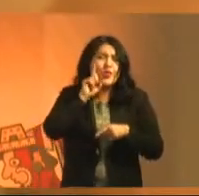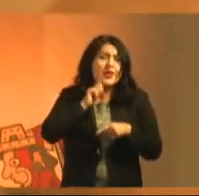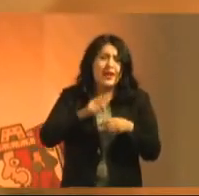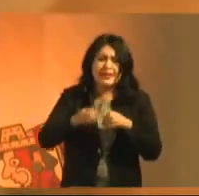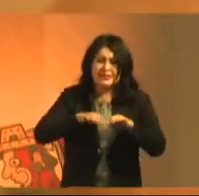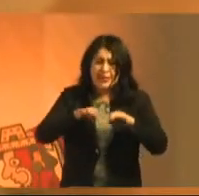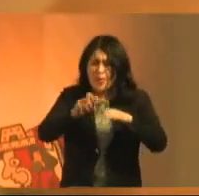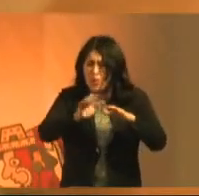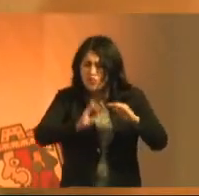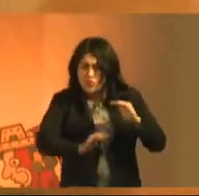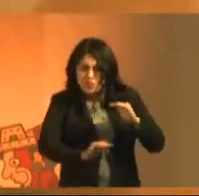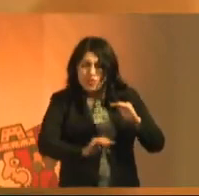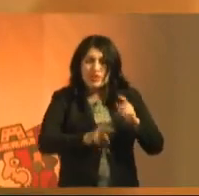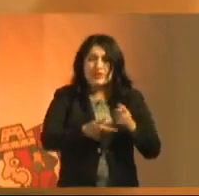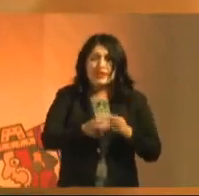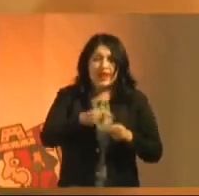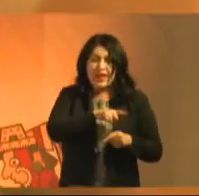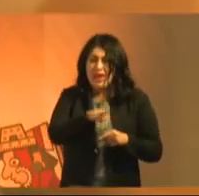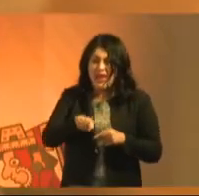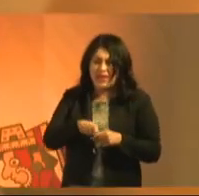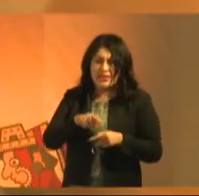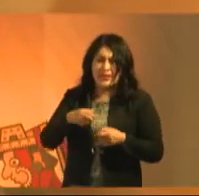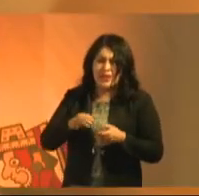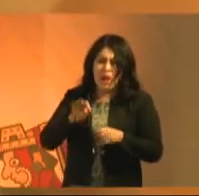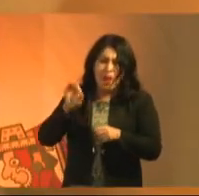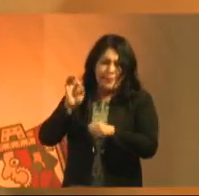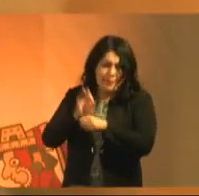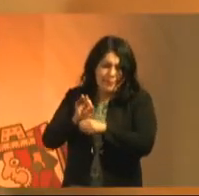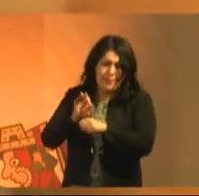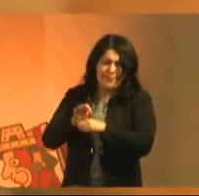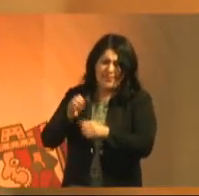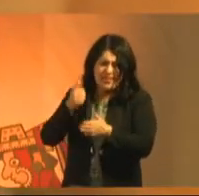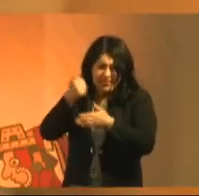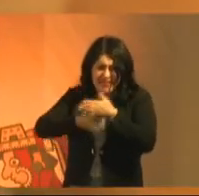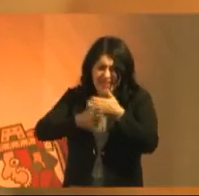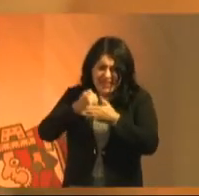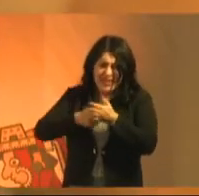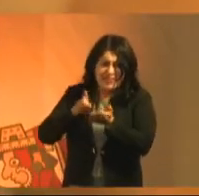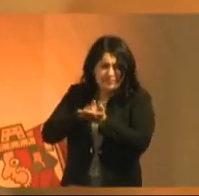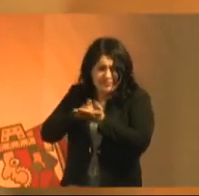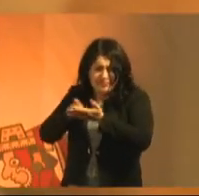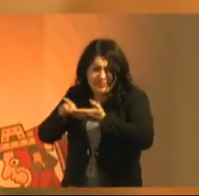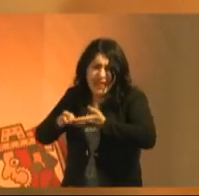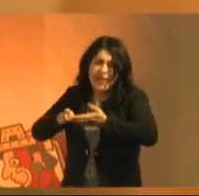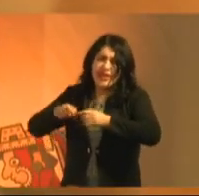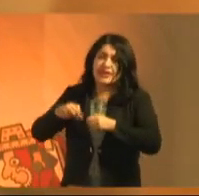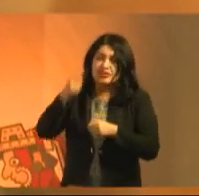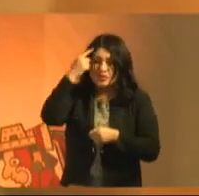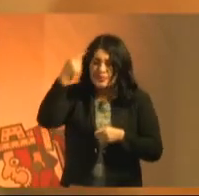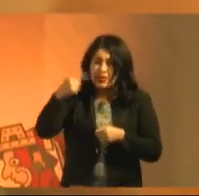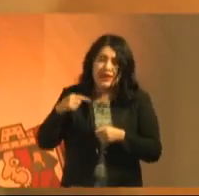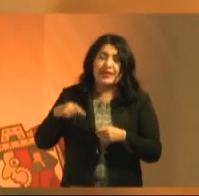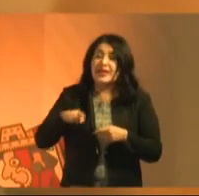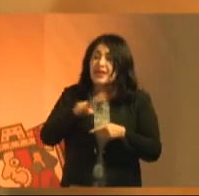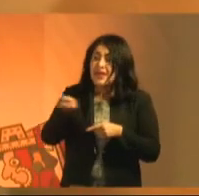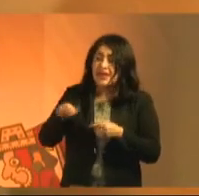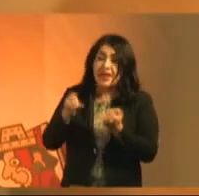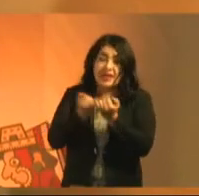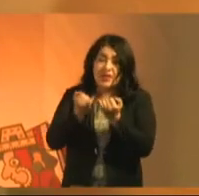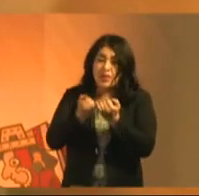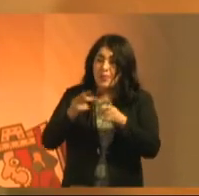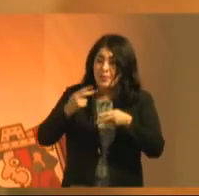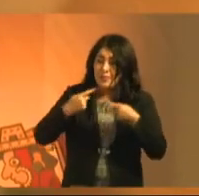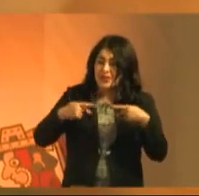de la mujer de todo tipo el derecho a votar ya ser votada ella misma fue diputada ella misma participó en los municipios